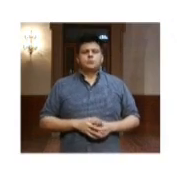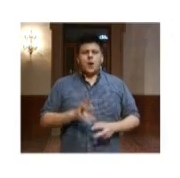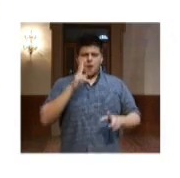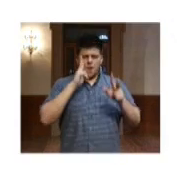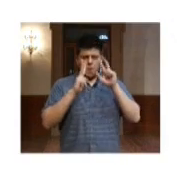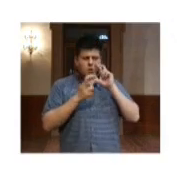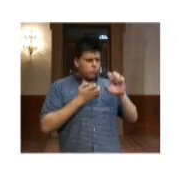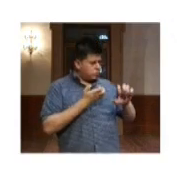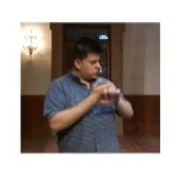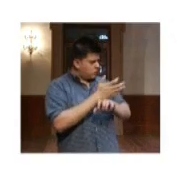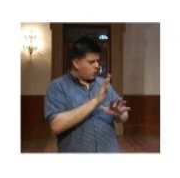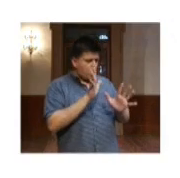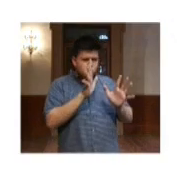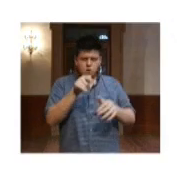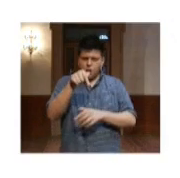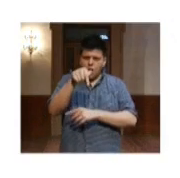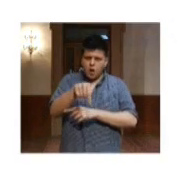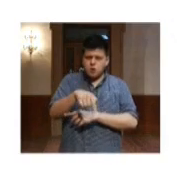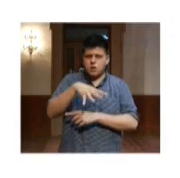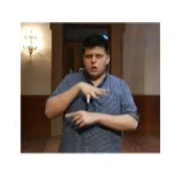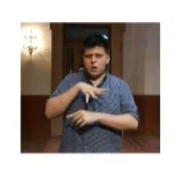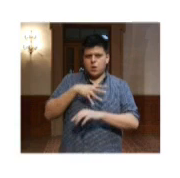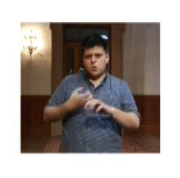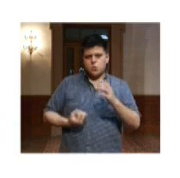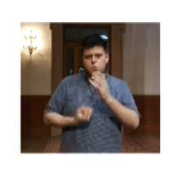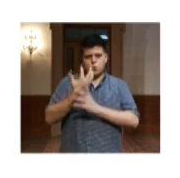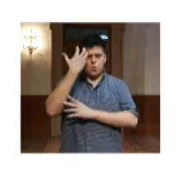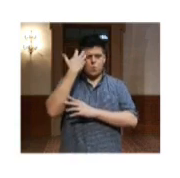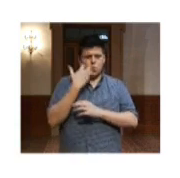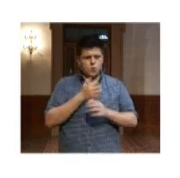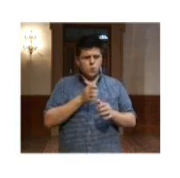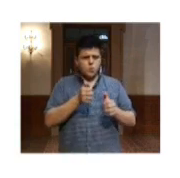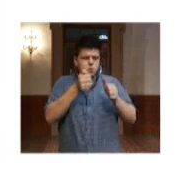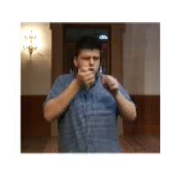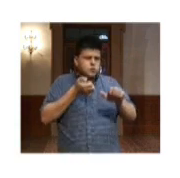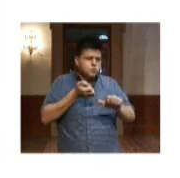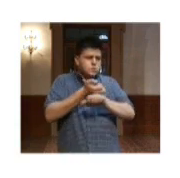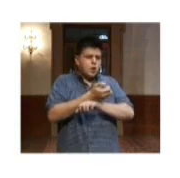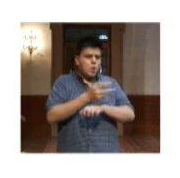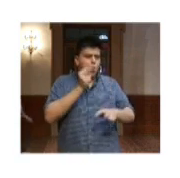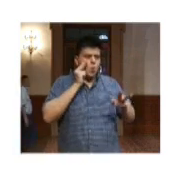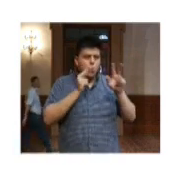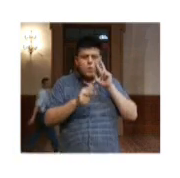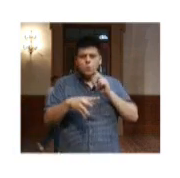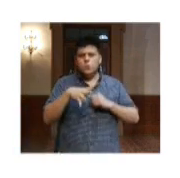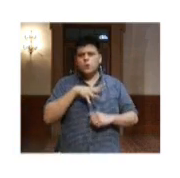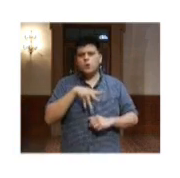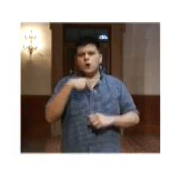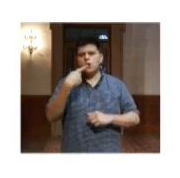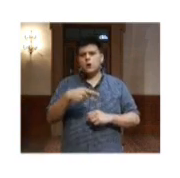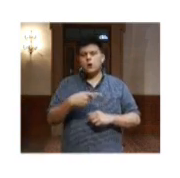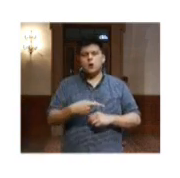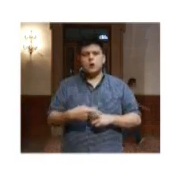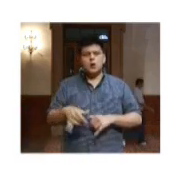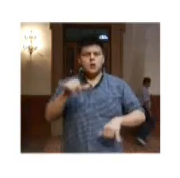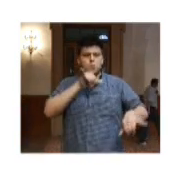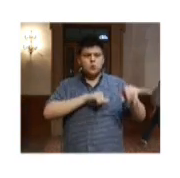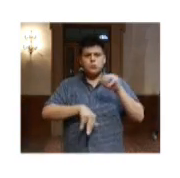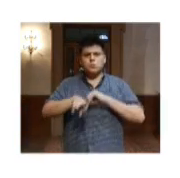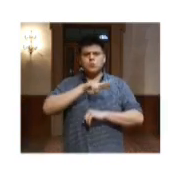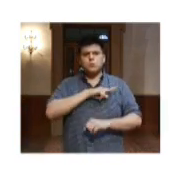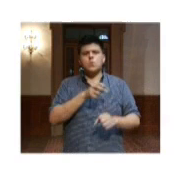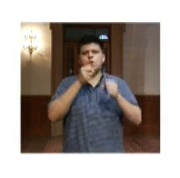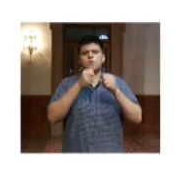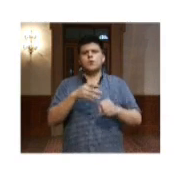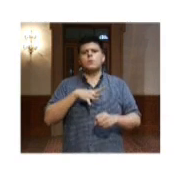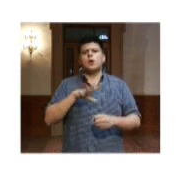Ya específicamente en el estado de Nuevo León, vemos que a nivel de laboratorios privados confirmados